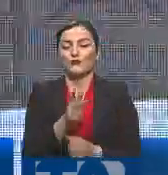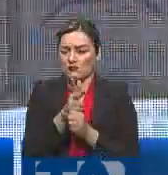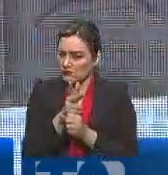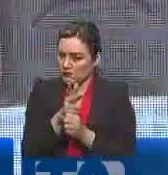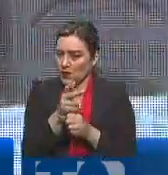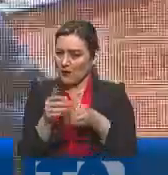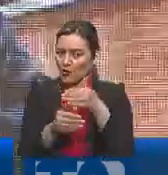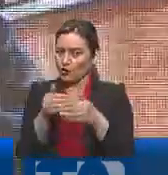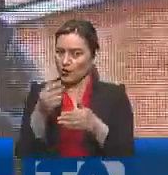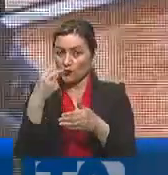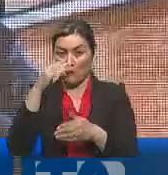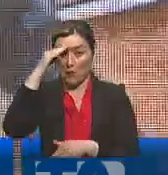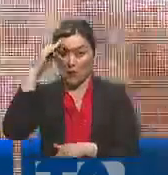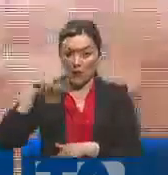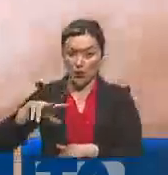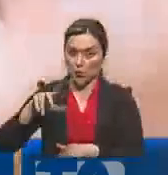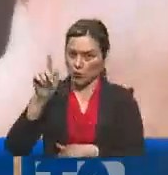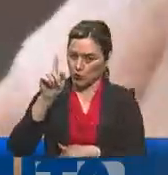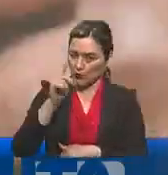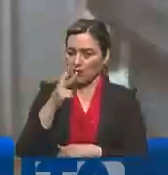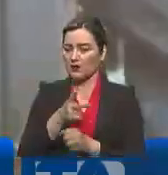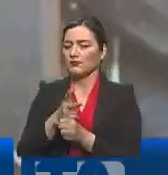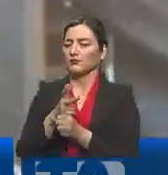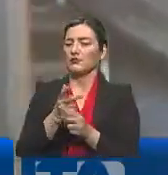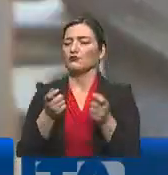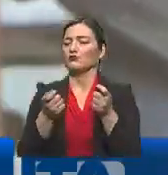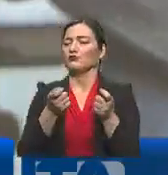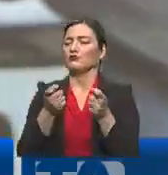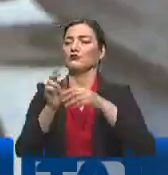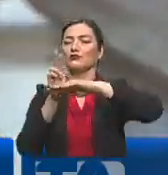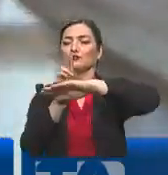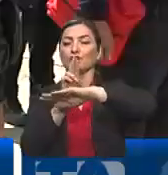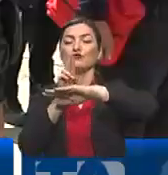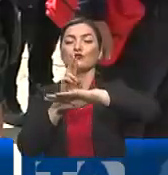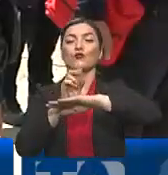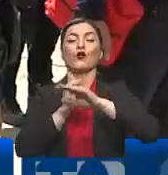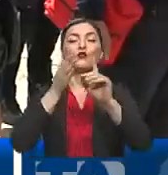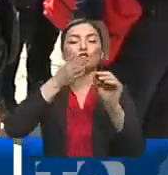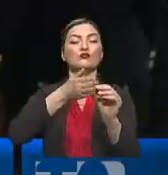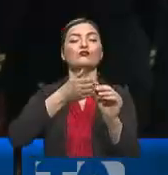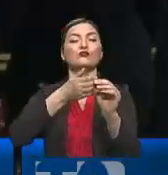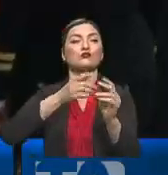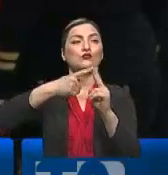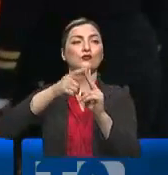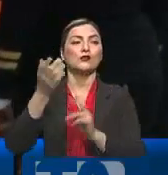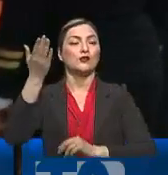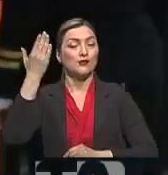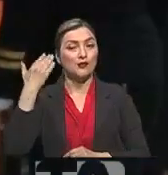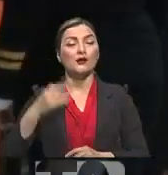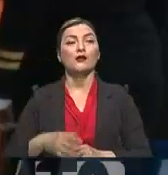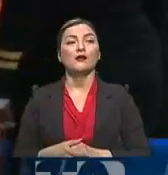los procedimientos de los agentes metropolitanos de tránsito y control deben ser utilizadas para su propósito inicial. Hay que